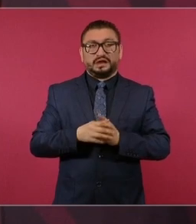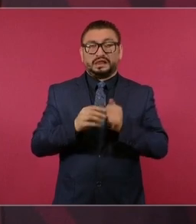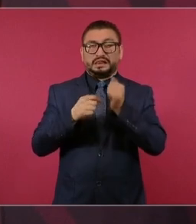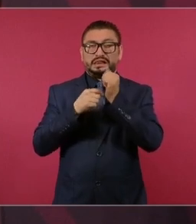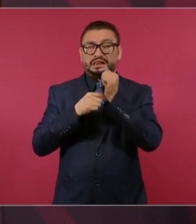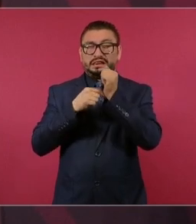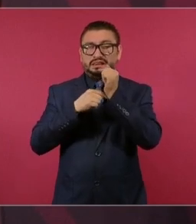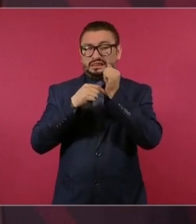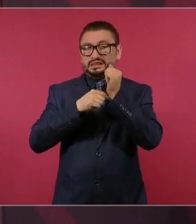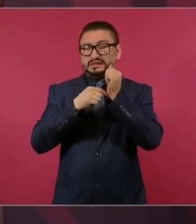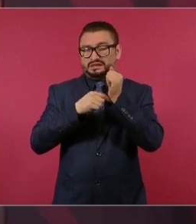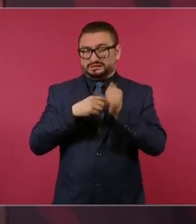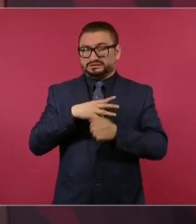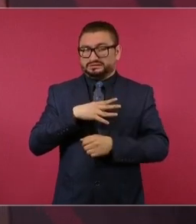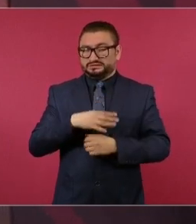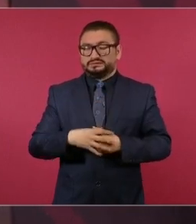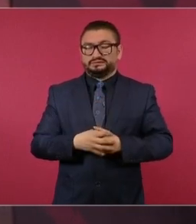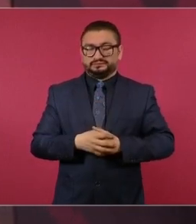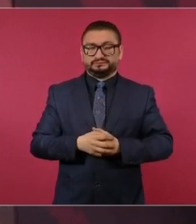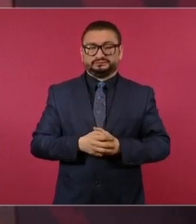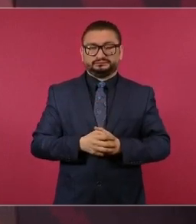oculto.